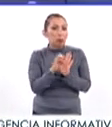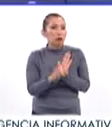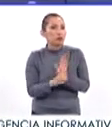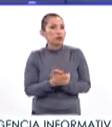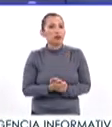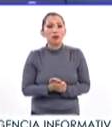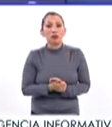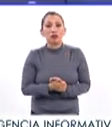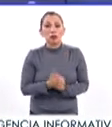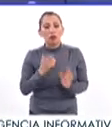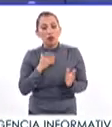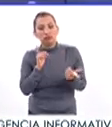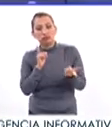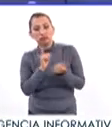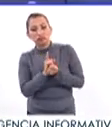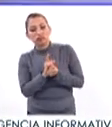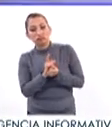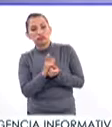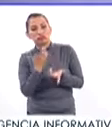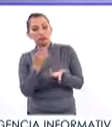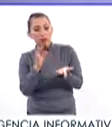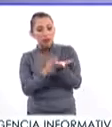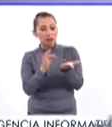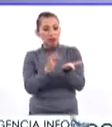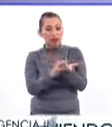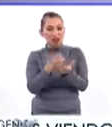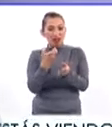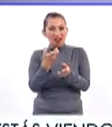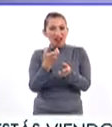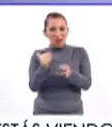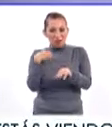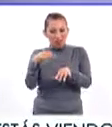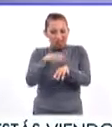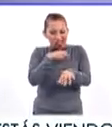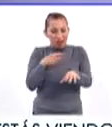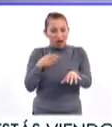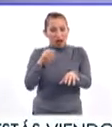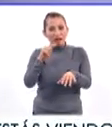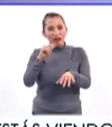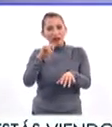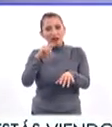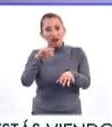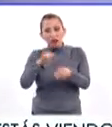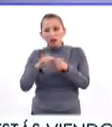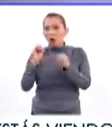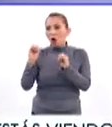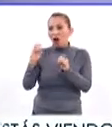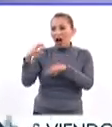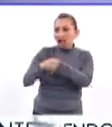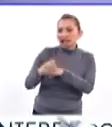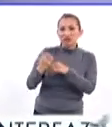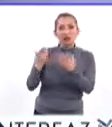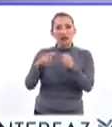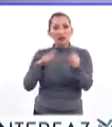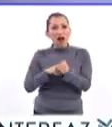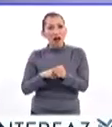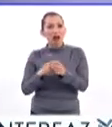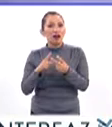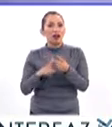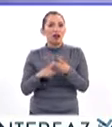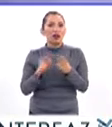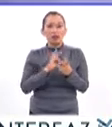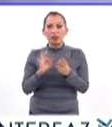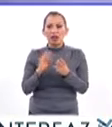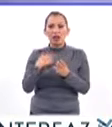cuando tienes contacto con un metal oxidado, ¿no? De tétanos, o cuando te muerde un animal que